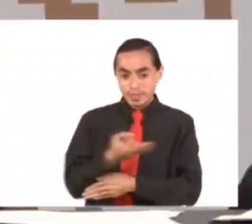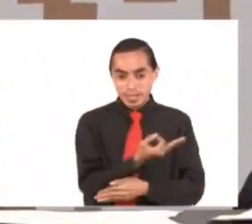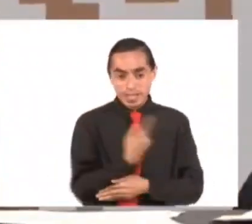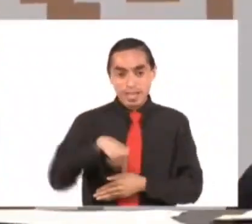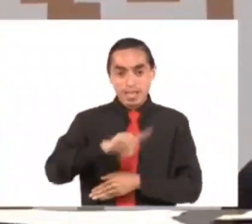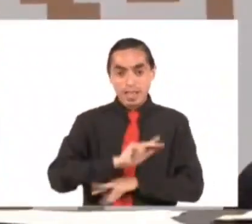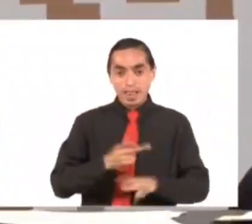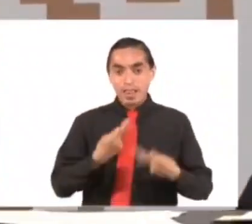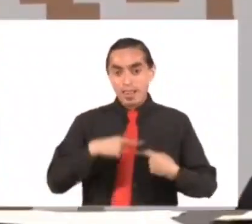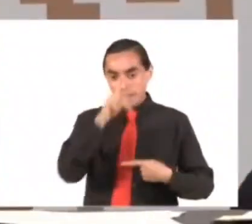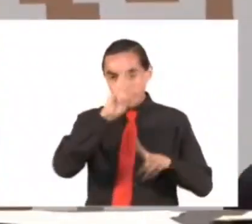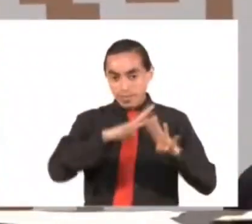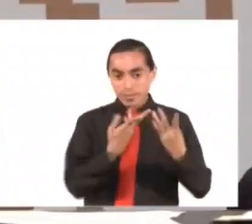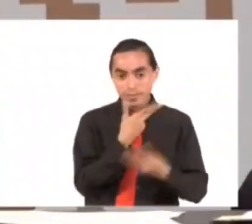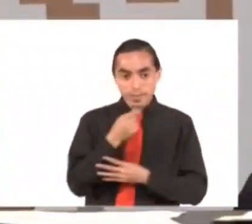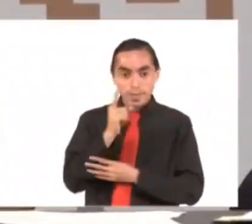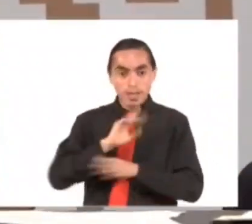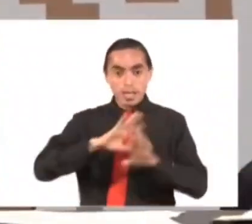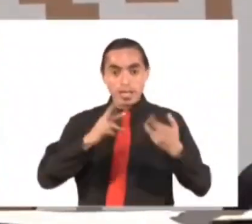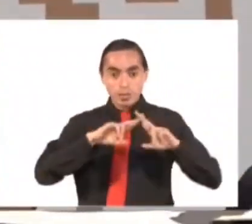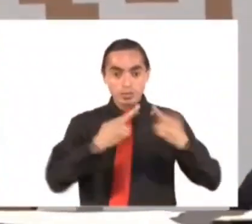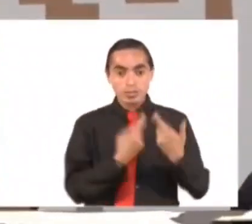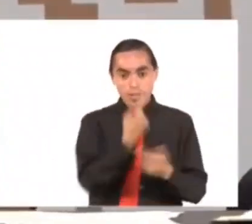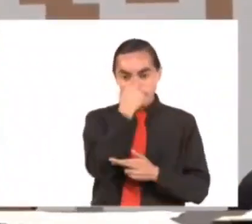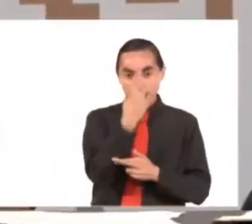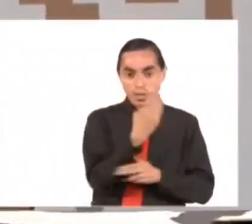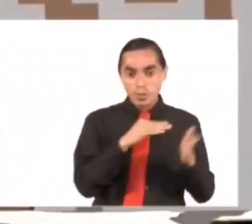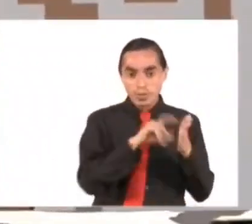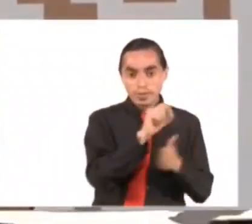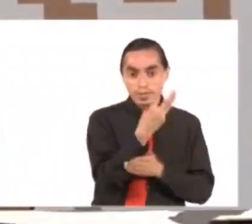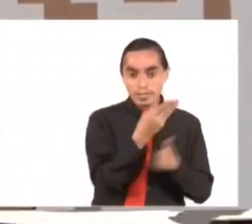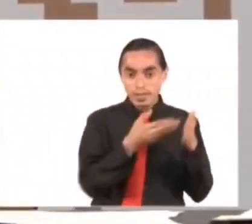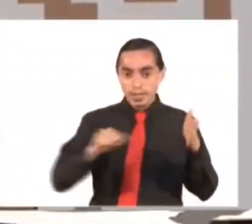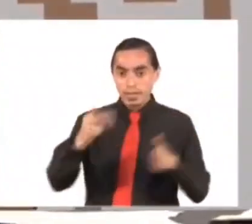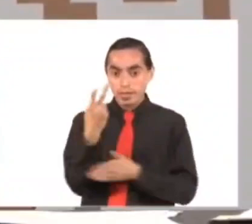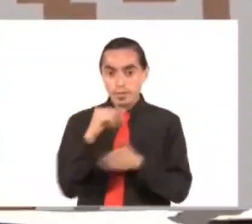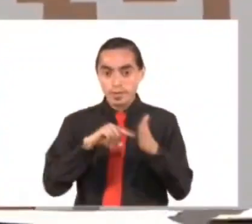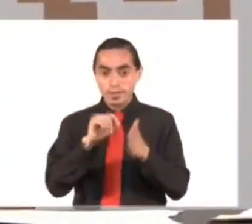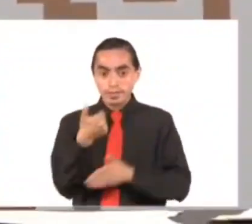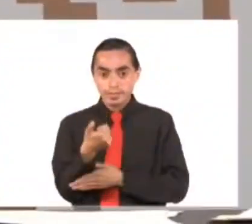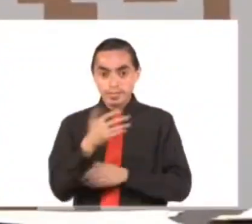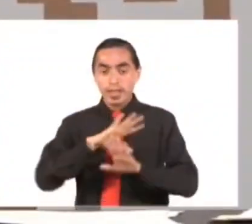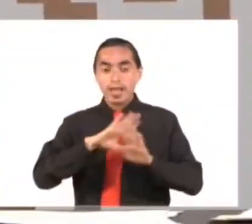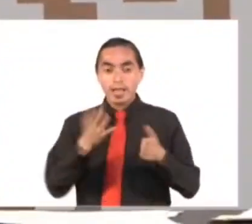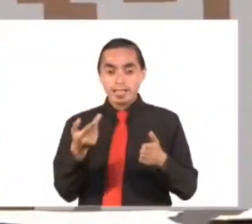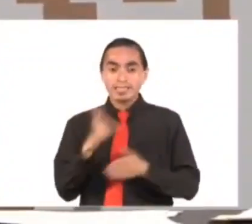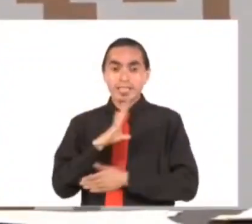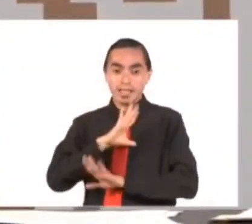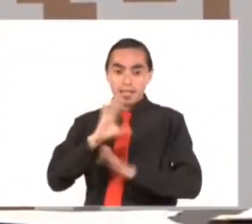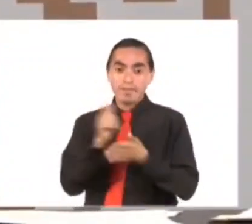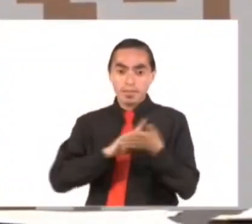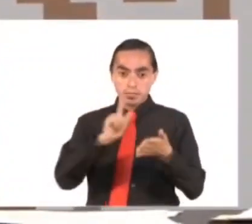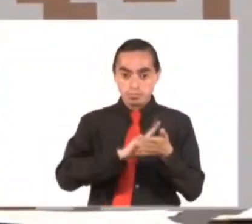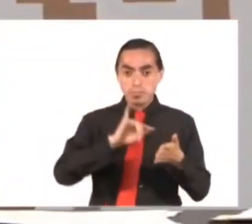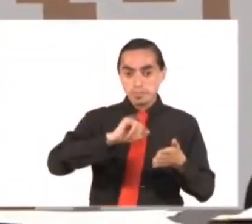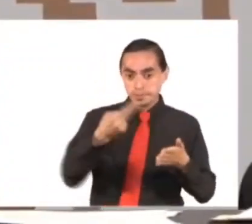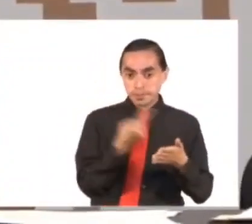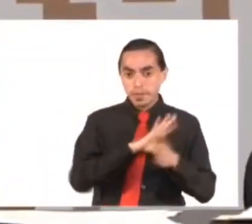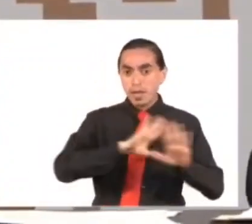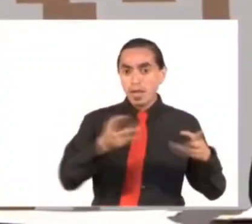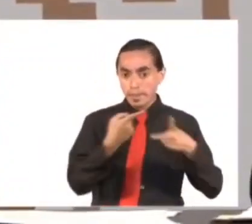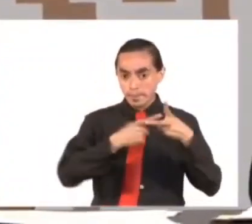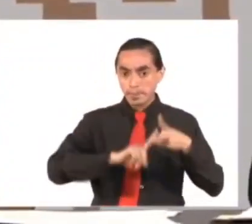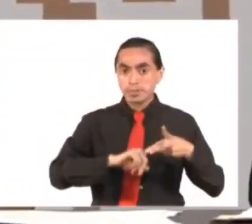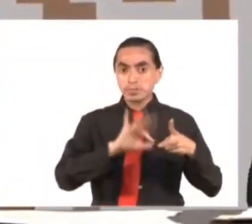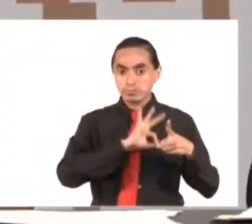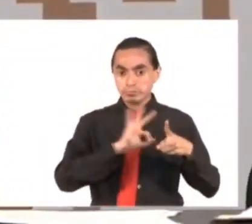las consejeras y consejeros del CESA para el periodo 2023-2026, existiendo el quórum legal requerido para la sesión, daremos